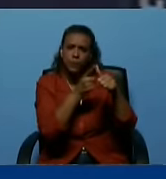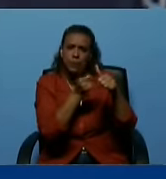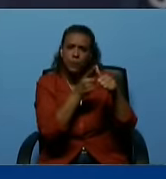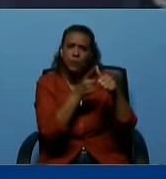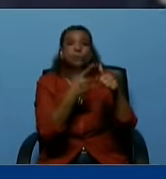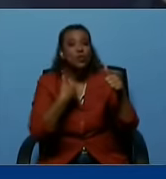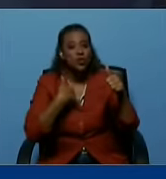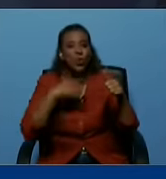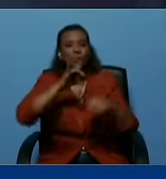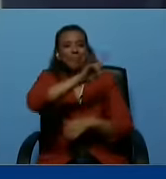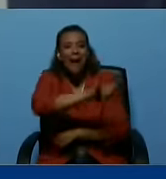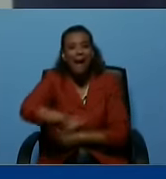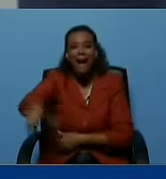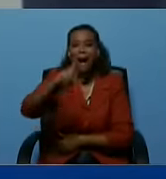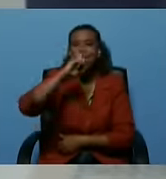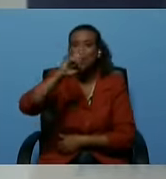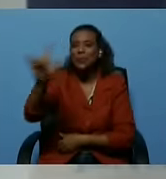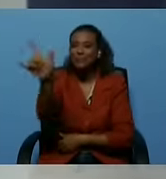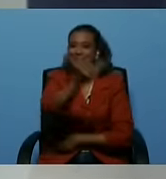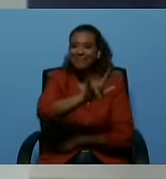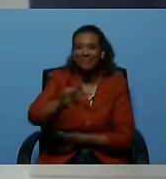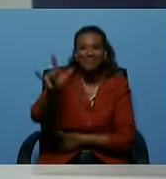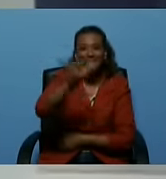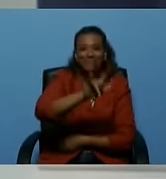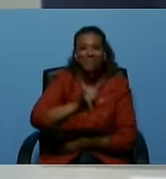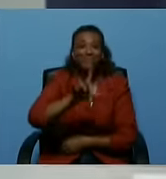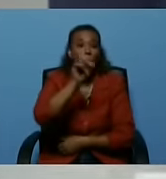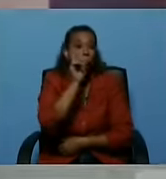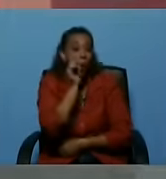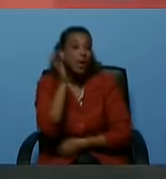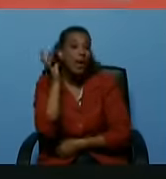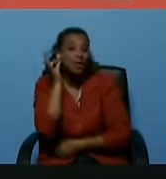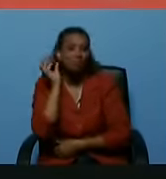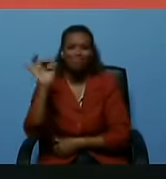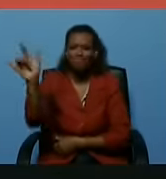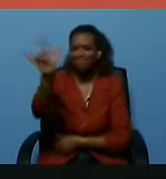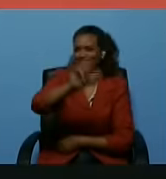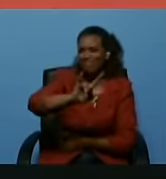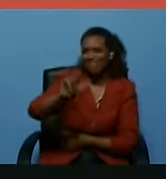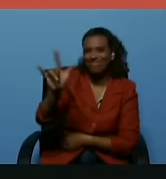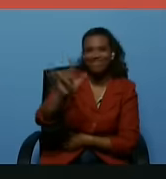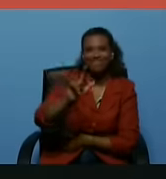Yo también te amo. Y las amo, y los amo.